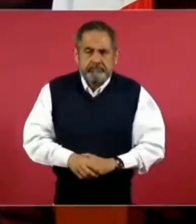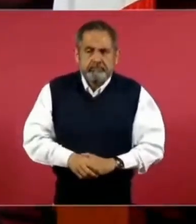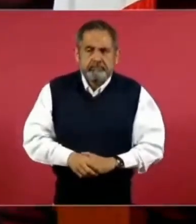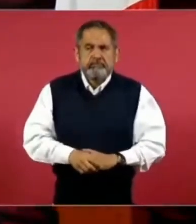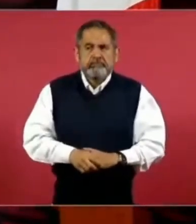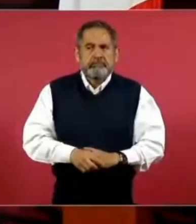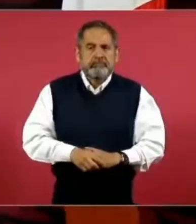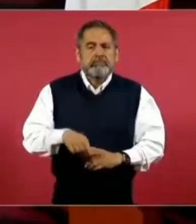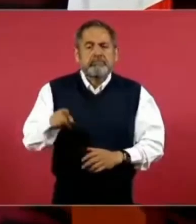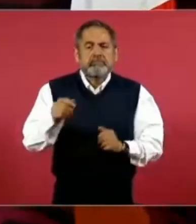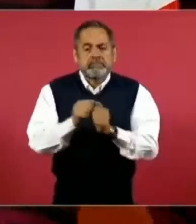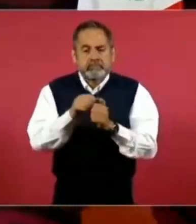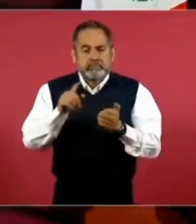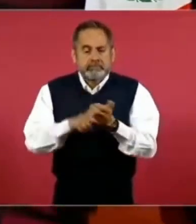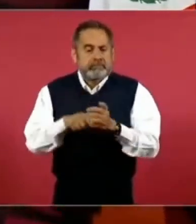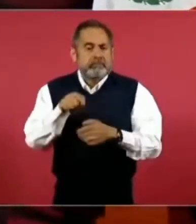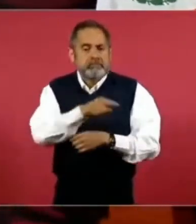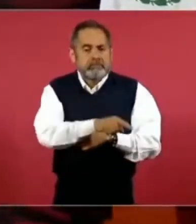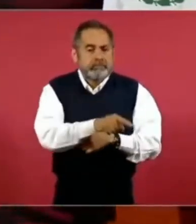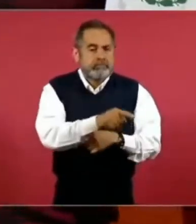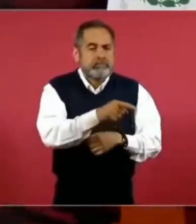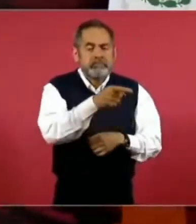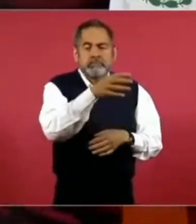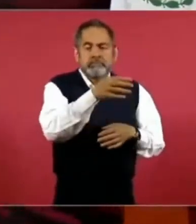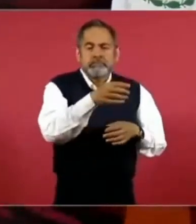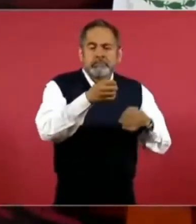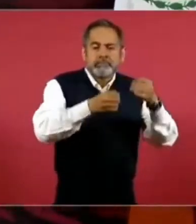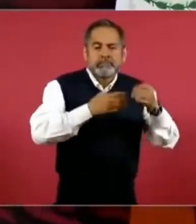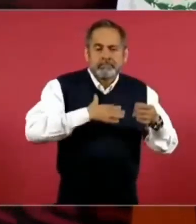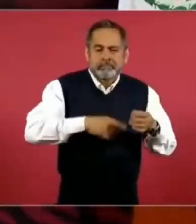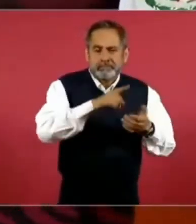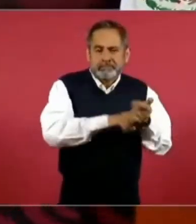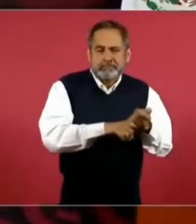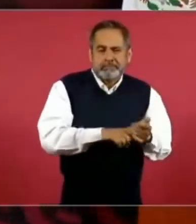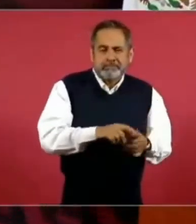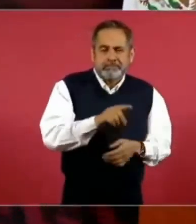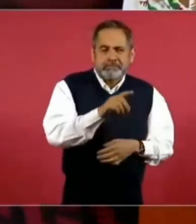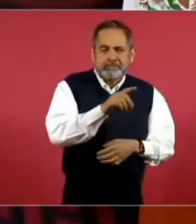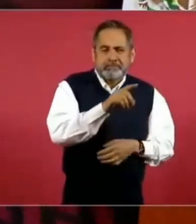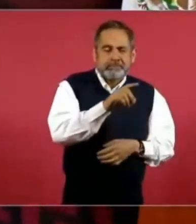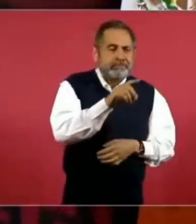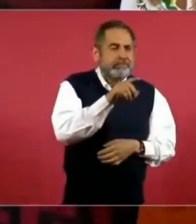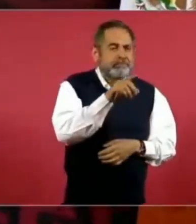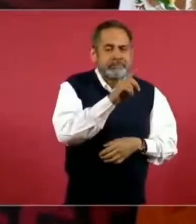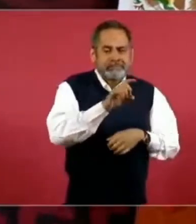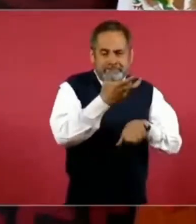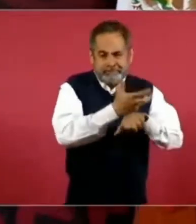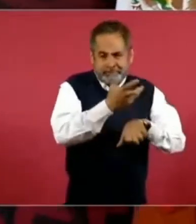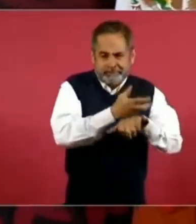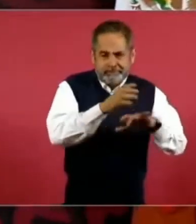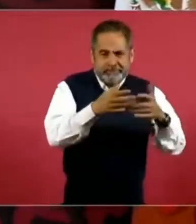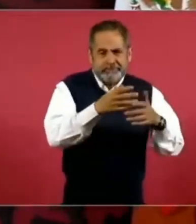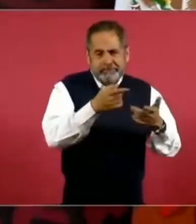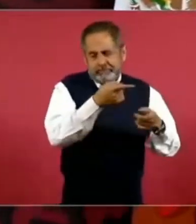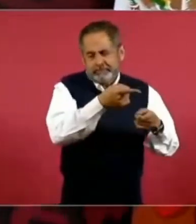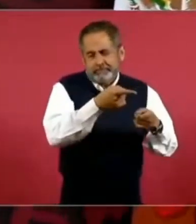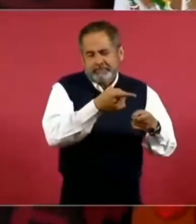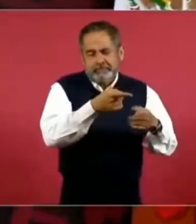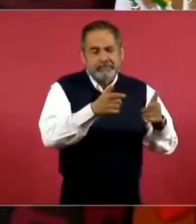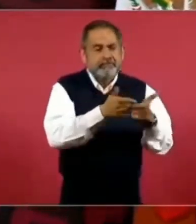con el Departamento de Justicia de Estados Unidos. Y